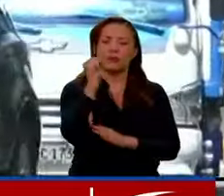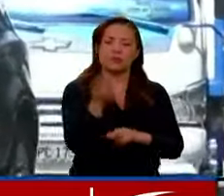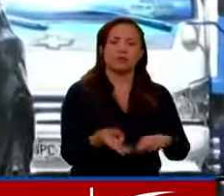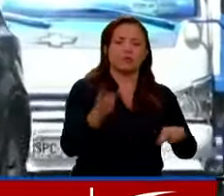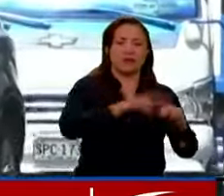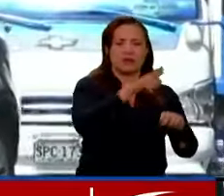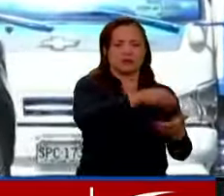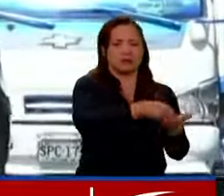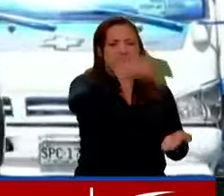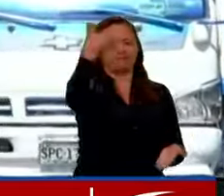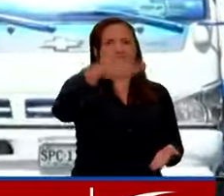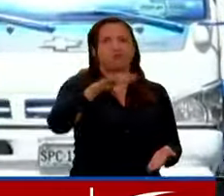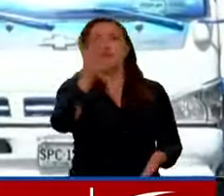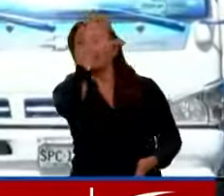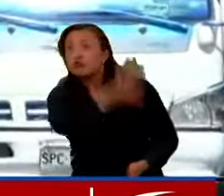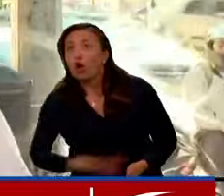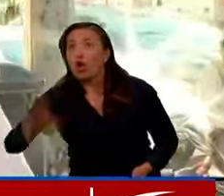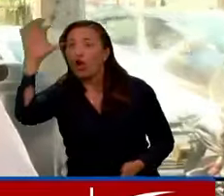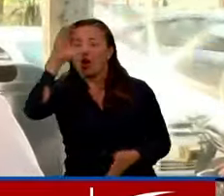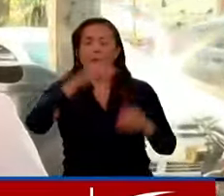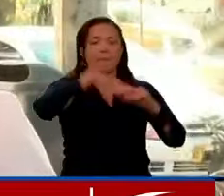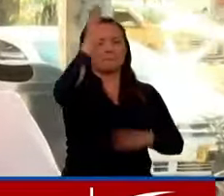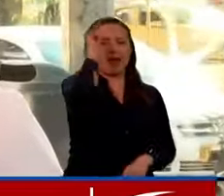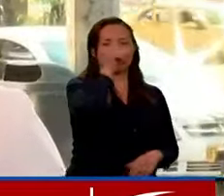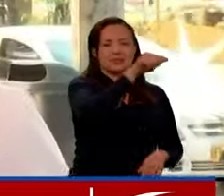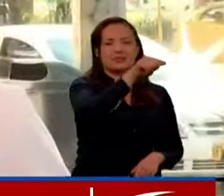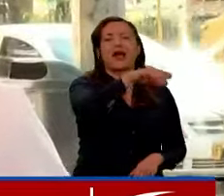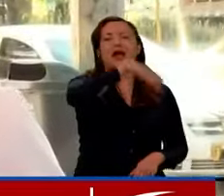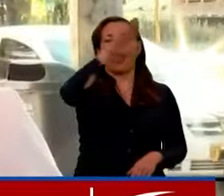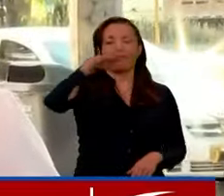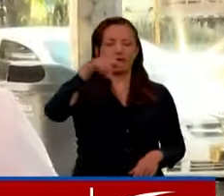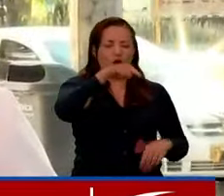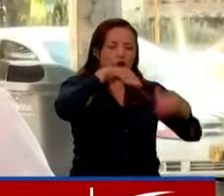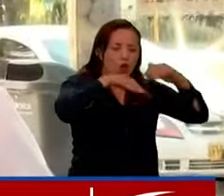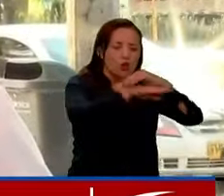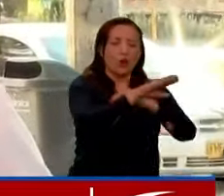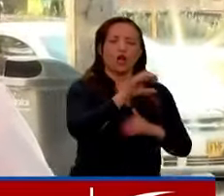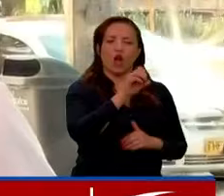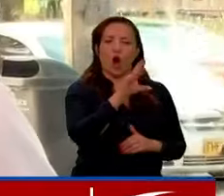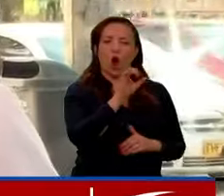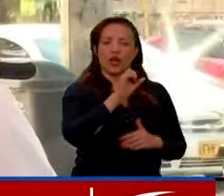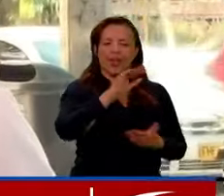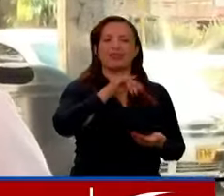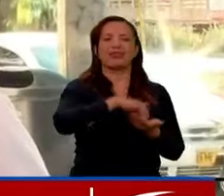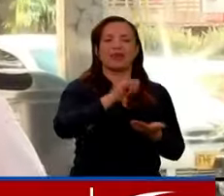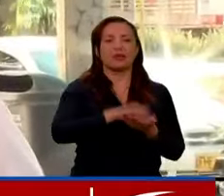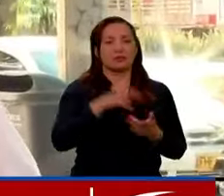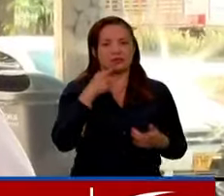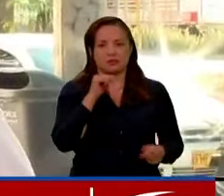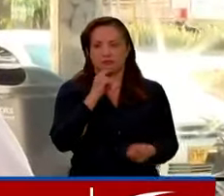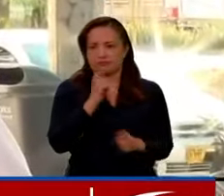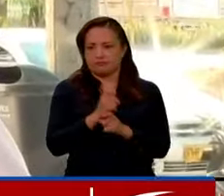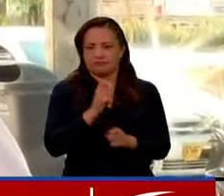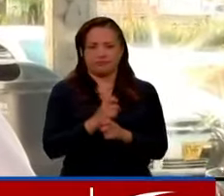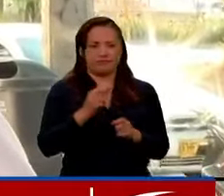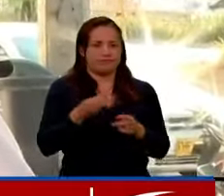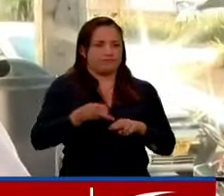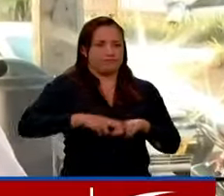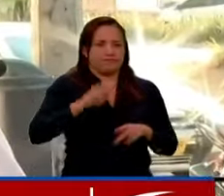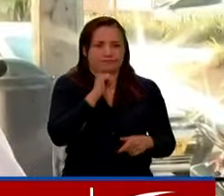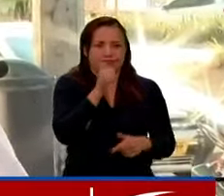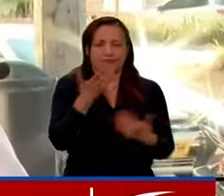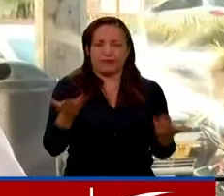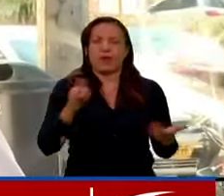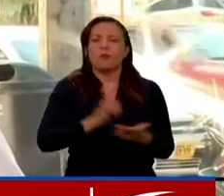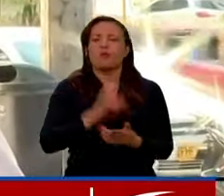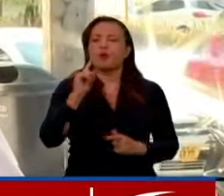en el más costoso de todo el país. Todo lo que genere aumento, pues para uno es mucho más difícil, es mucho más complicado, porque el